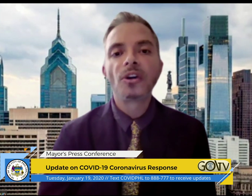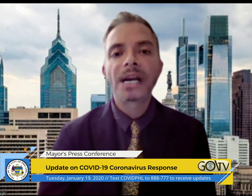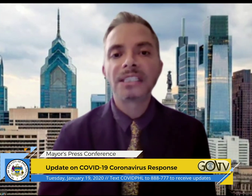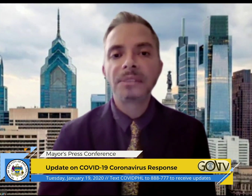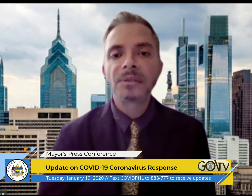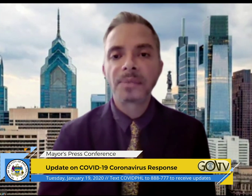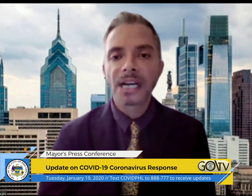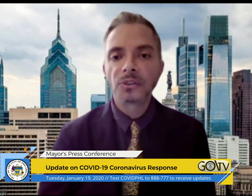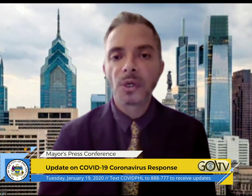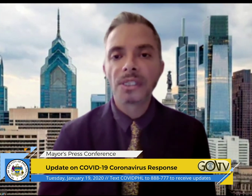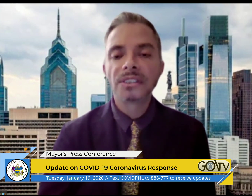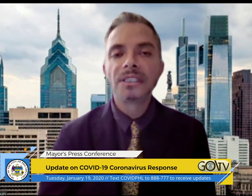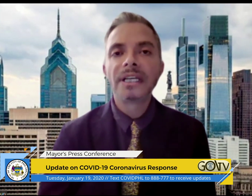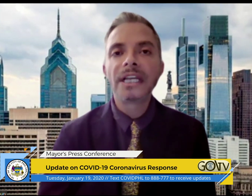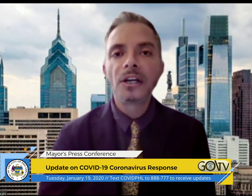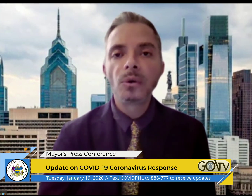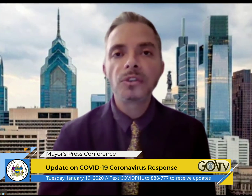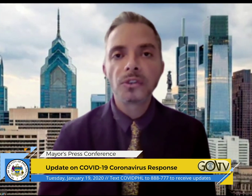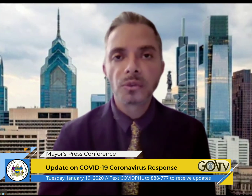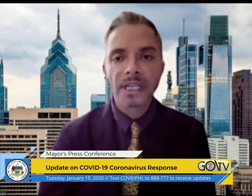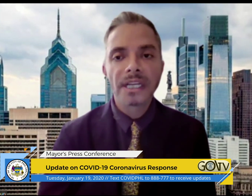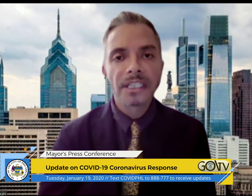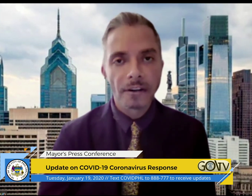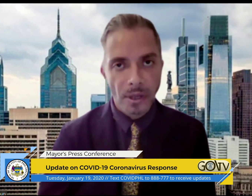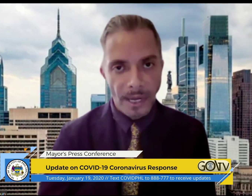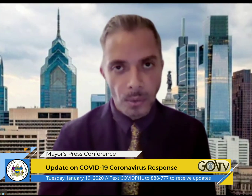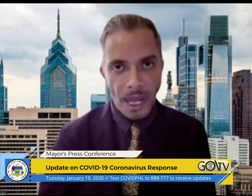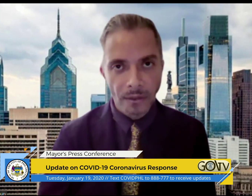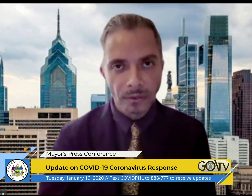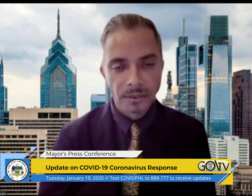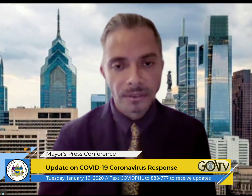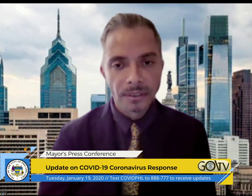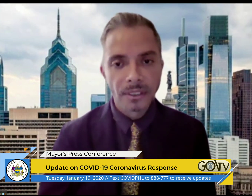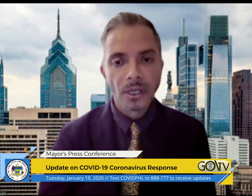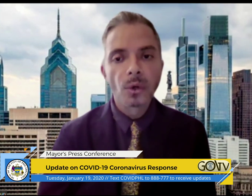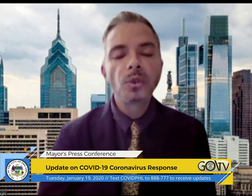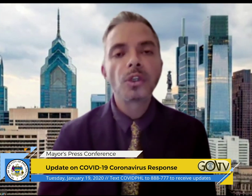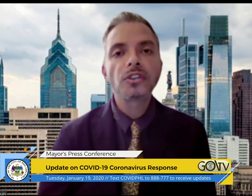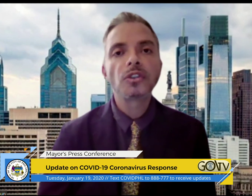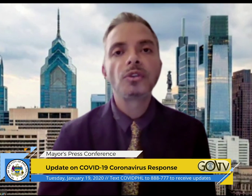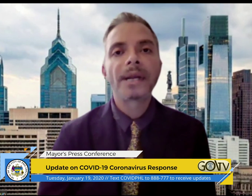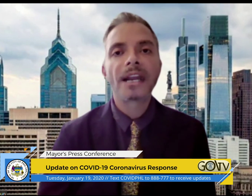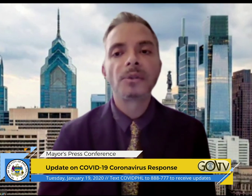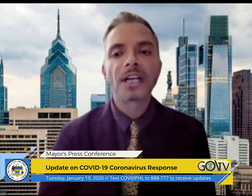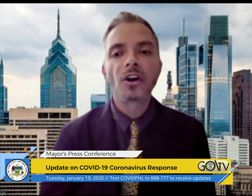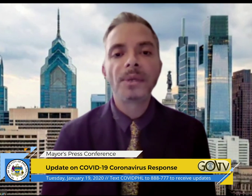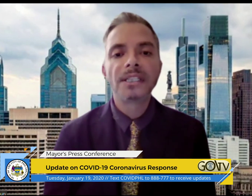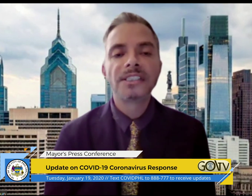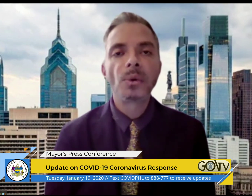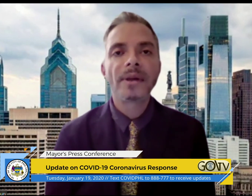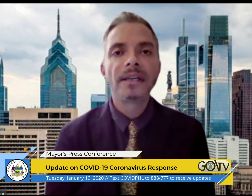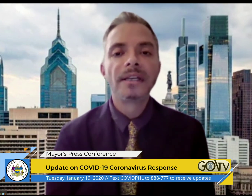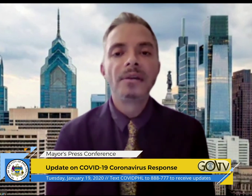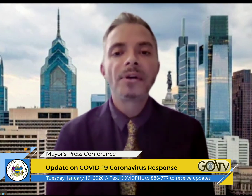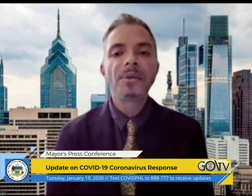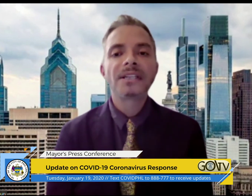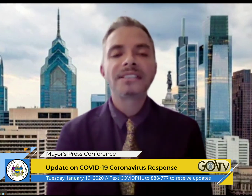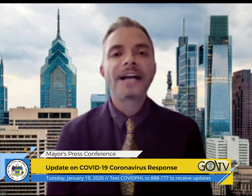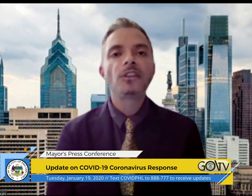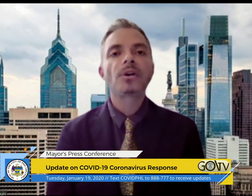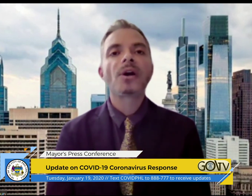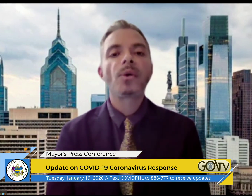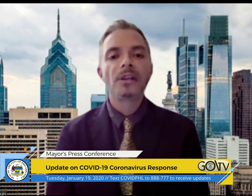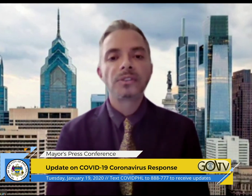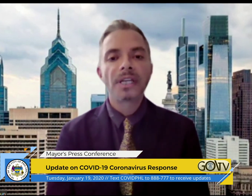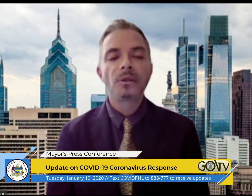y tomar las mismas precauciones, incluso si usted ya fue vacunado. Juntos superaremos al COVID-19, pero